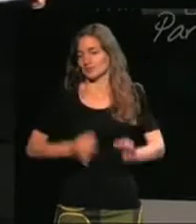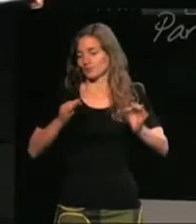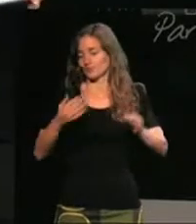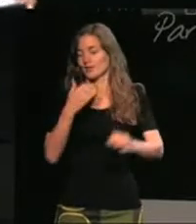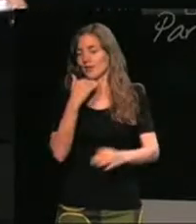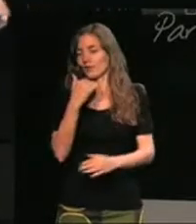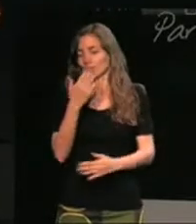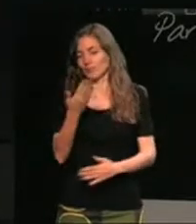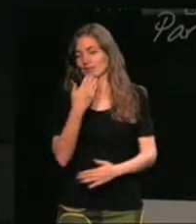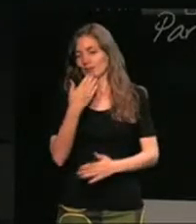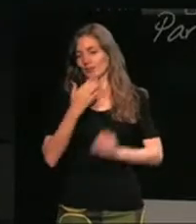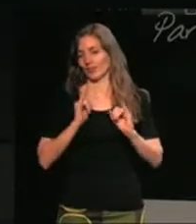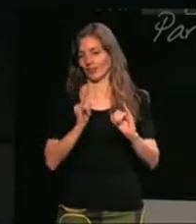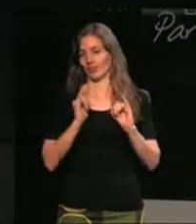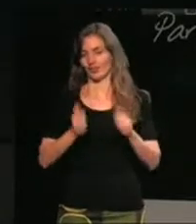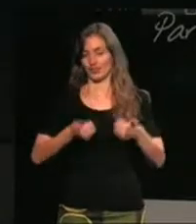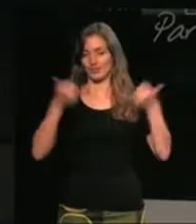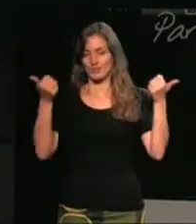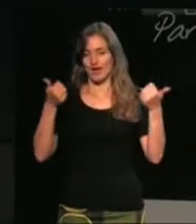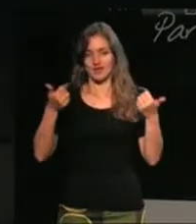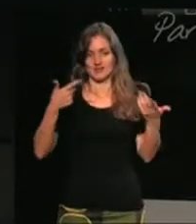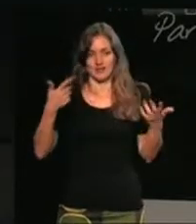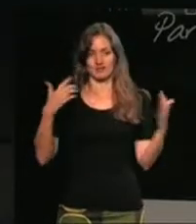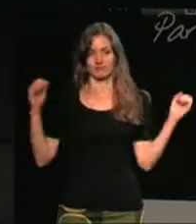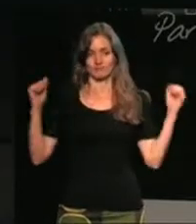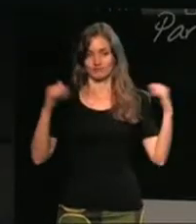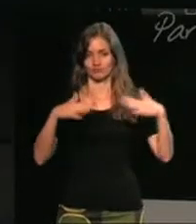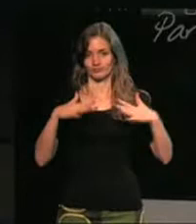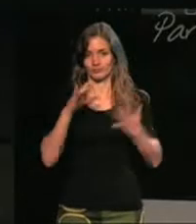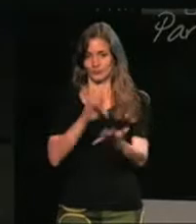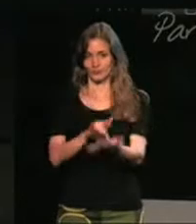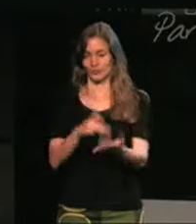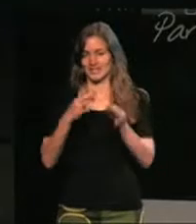más entretenidas de todos los encuentros que hacemos.